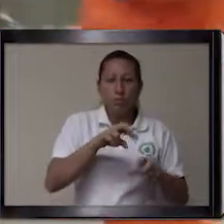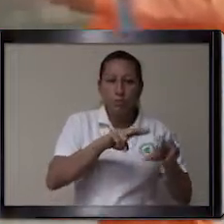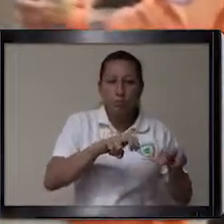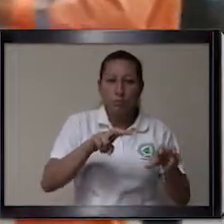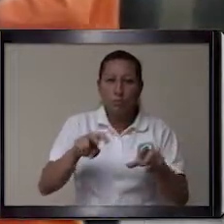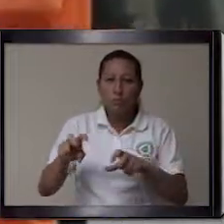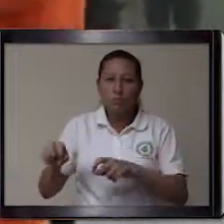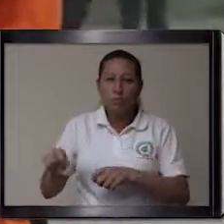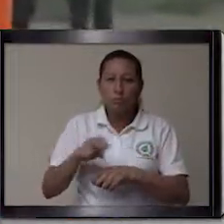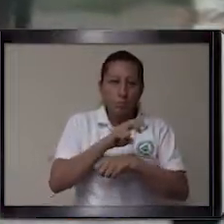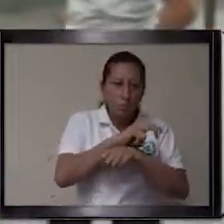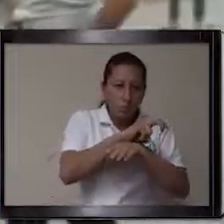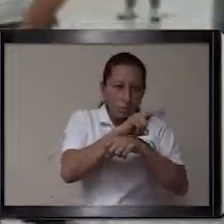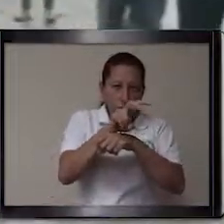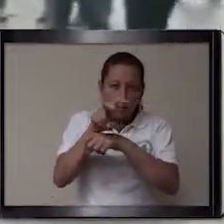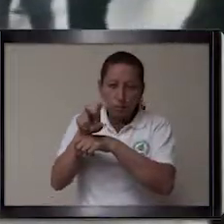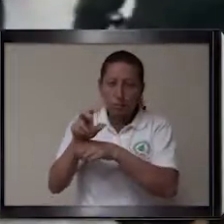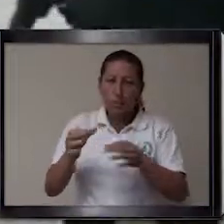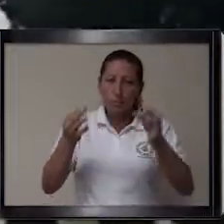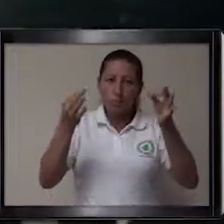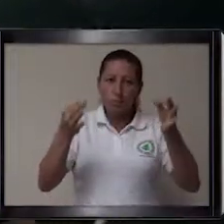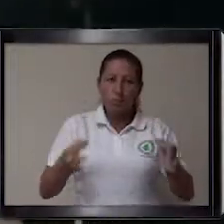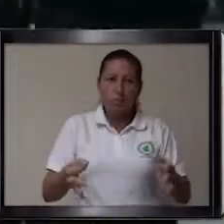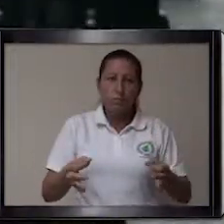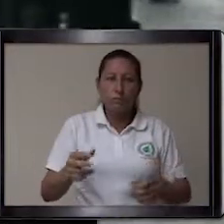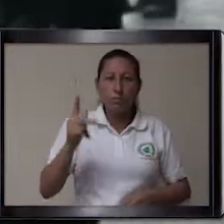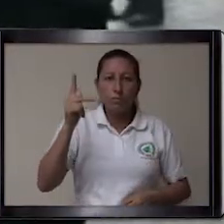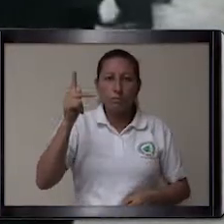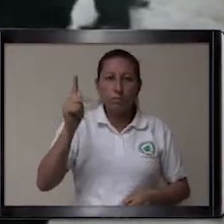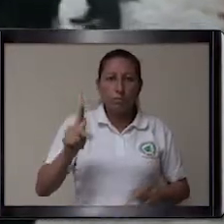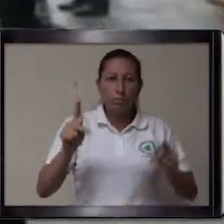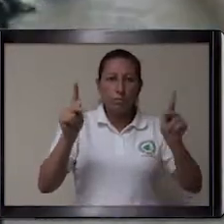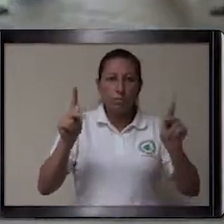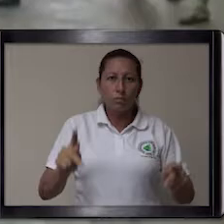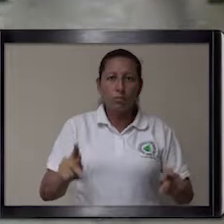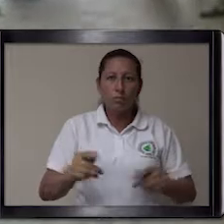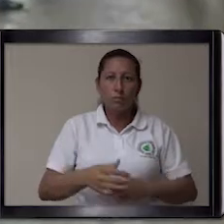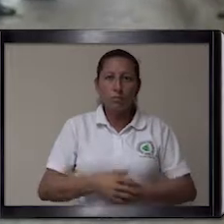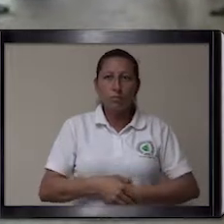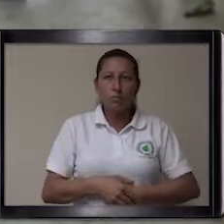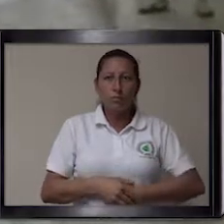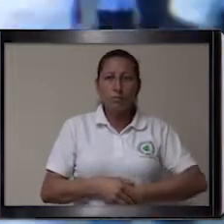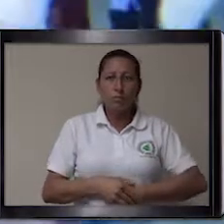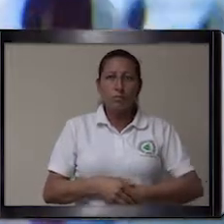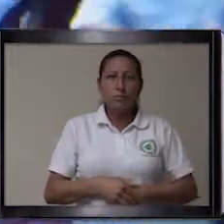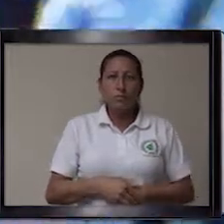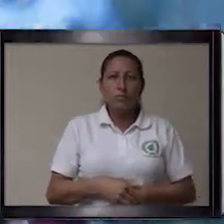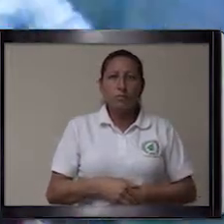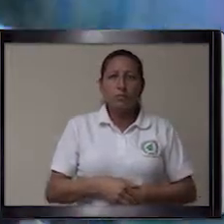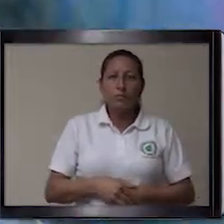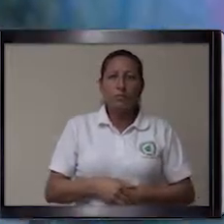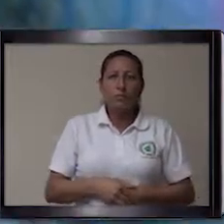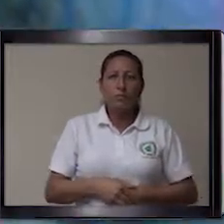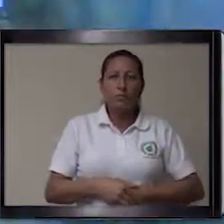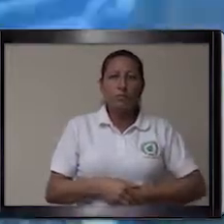guatemaltecas mantienen vigilancia permanente de estos y otros eventos que puedan poner en peligro a la ciudadanía.